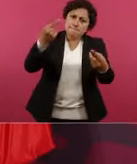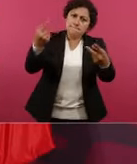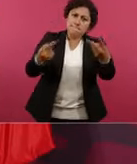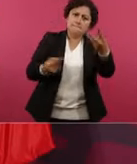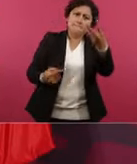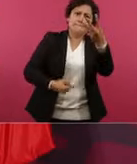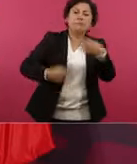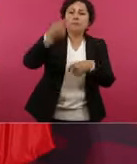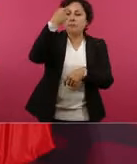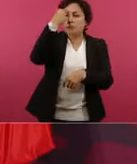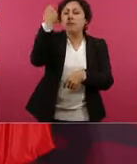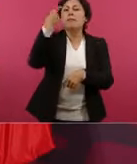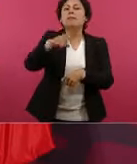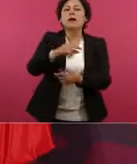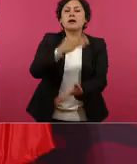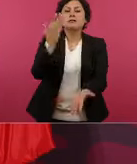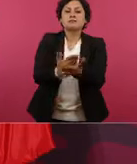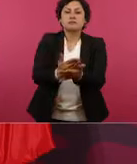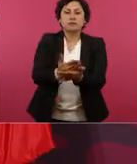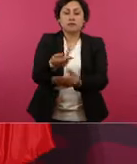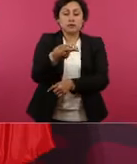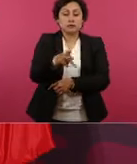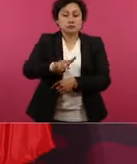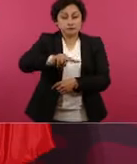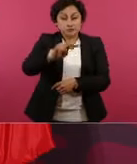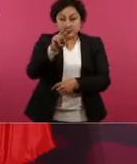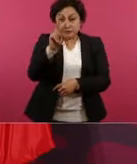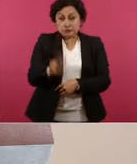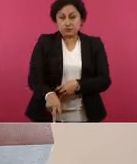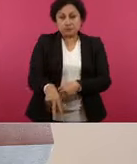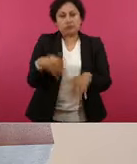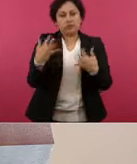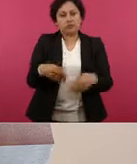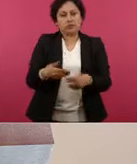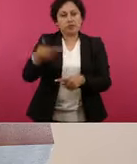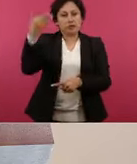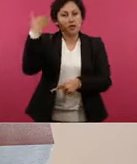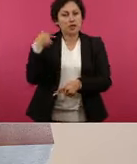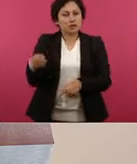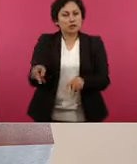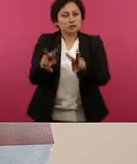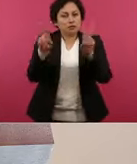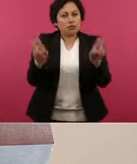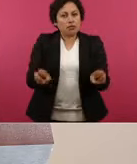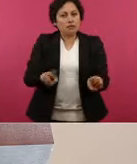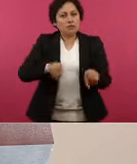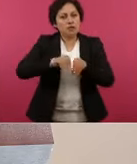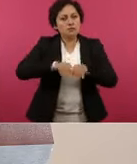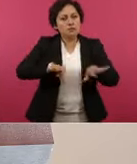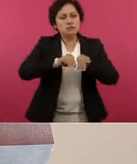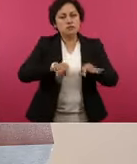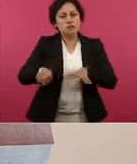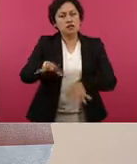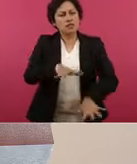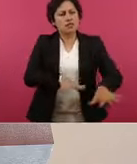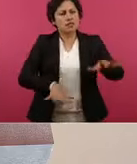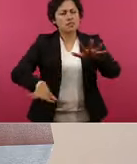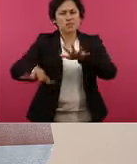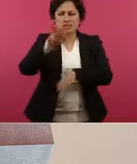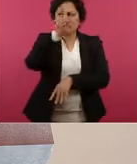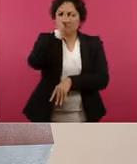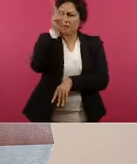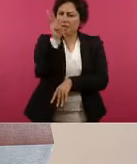pero eran asuntos muy, muy, muy graves, mucha manipulación, pero mucha,